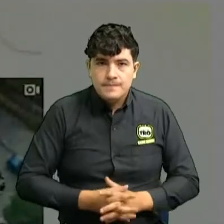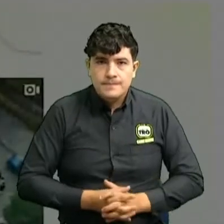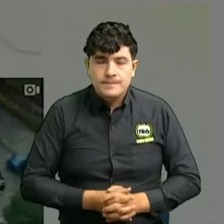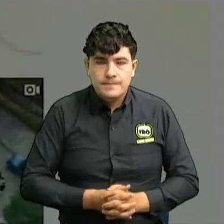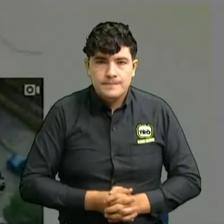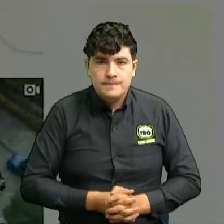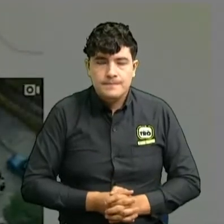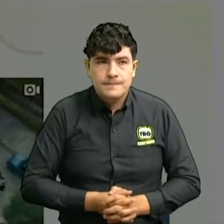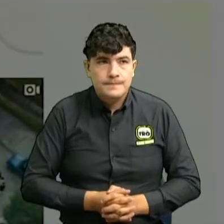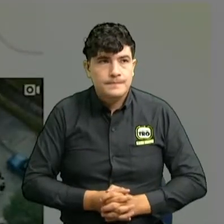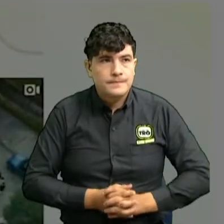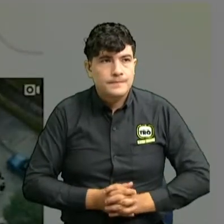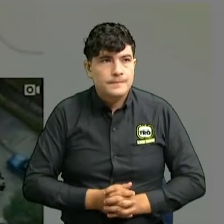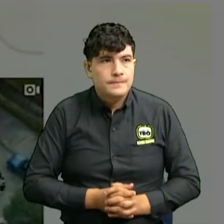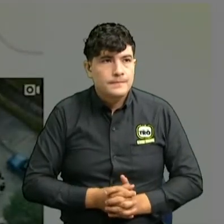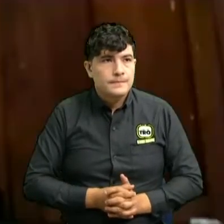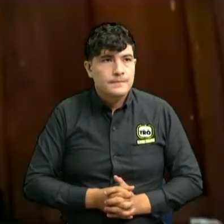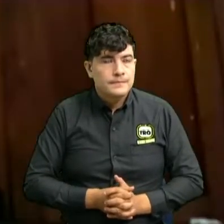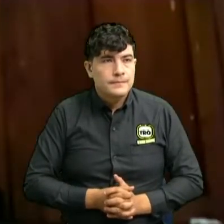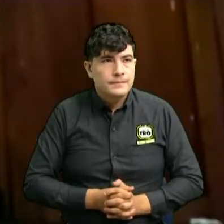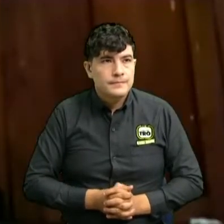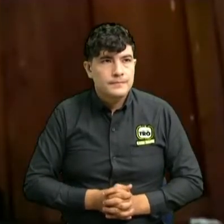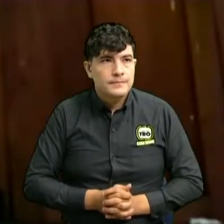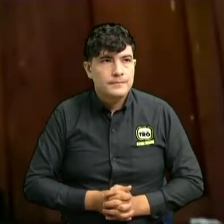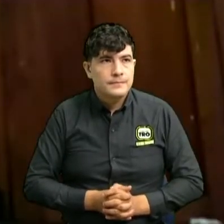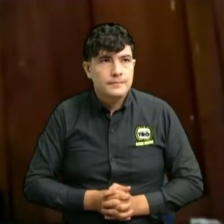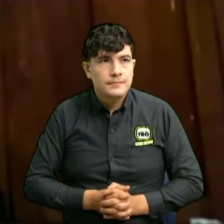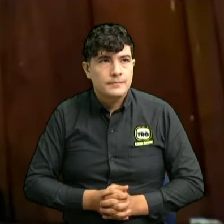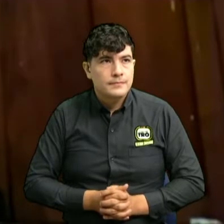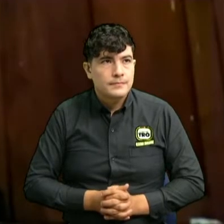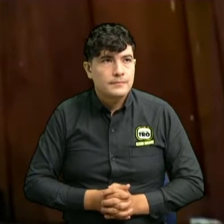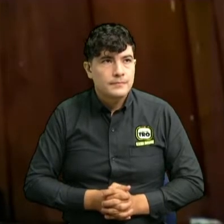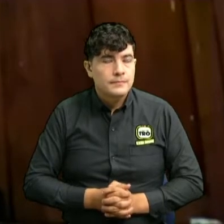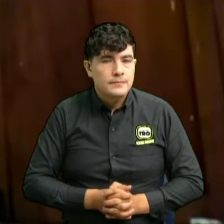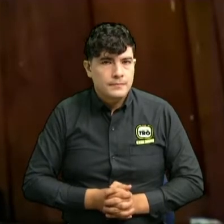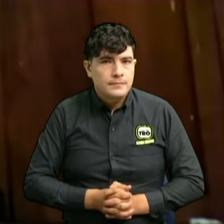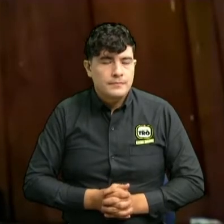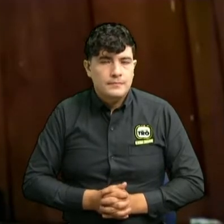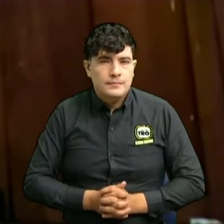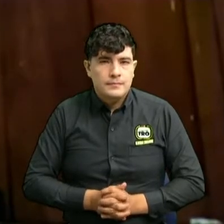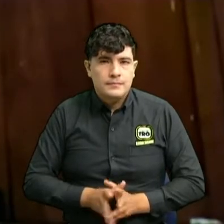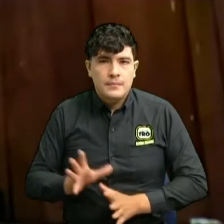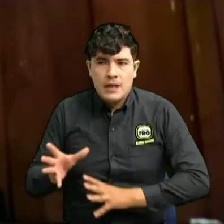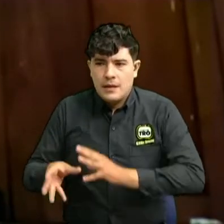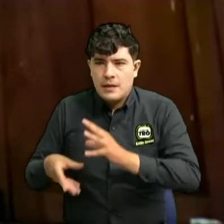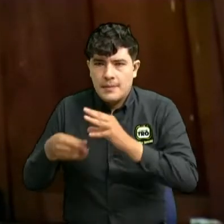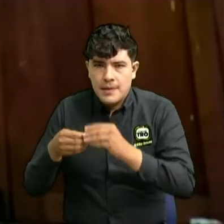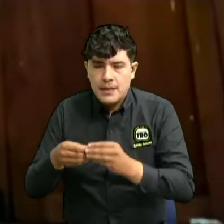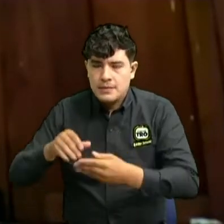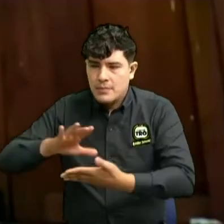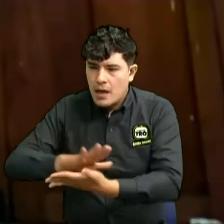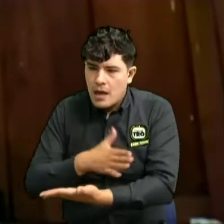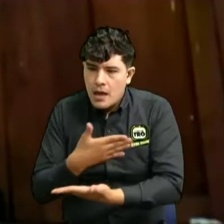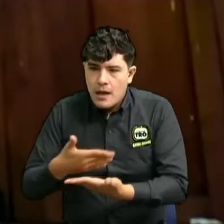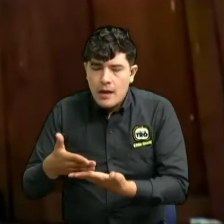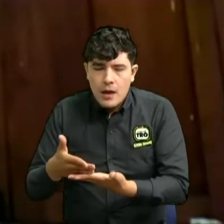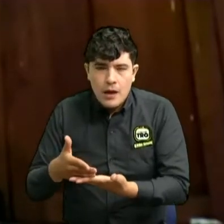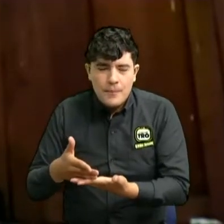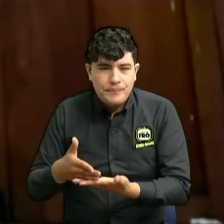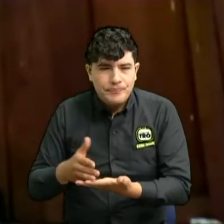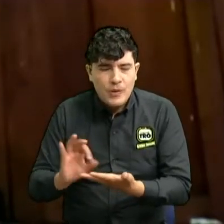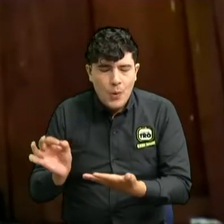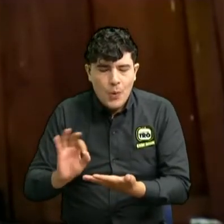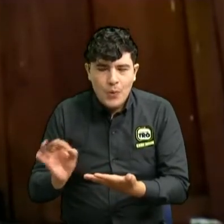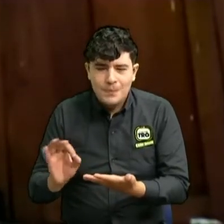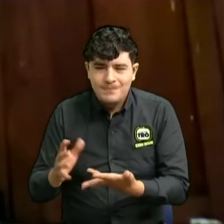Y también un recital abierto a todos los poetas de la región que deseen participar a partir